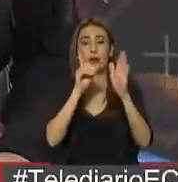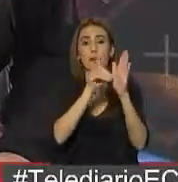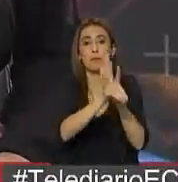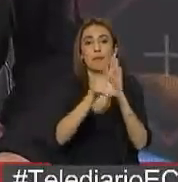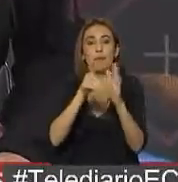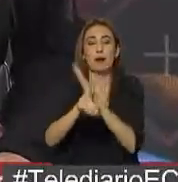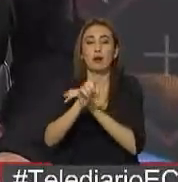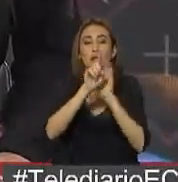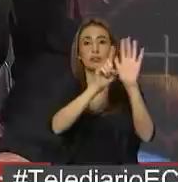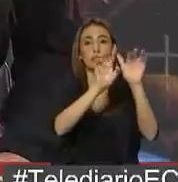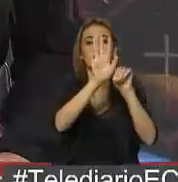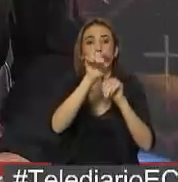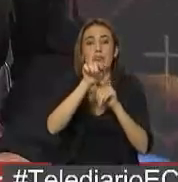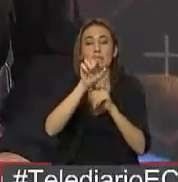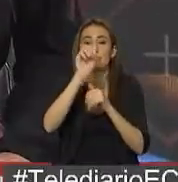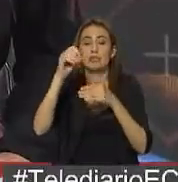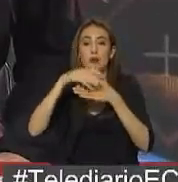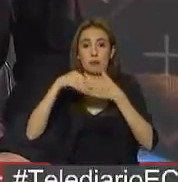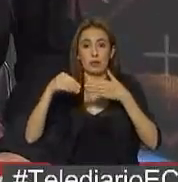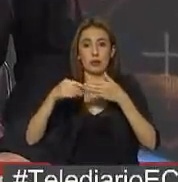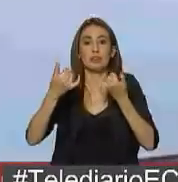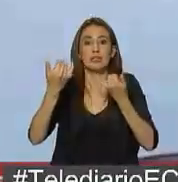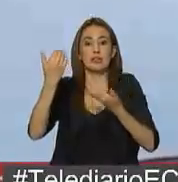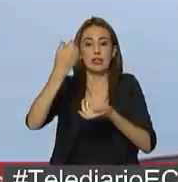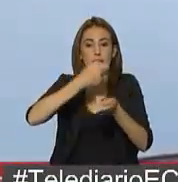por error e inmediatamente lo devolvió.